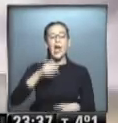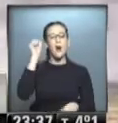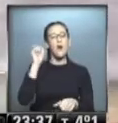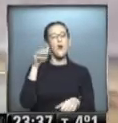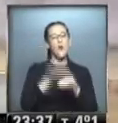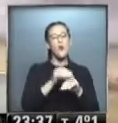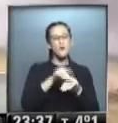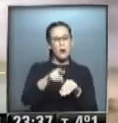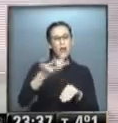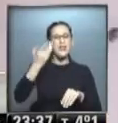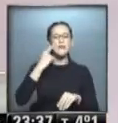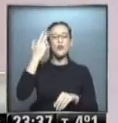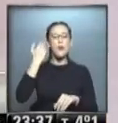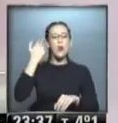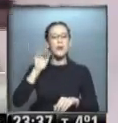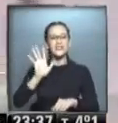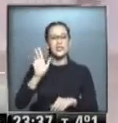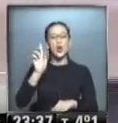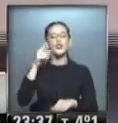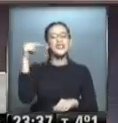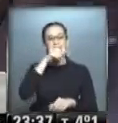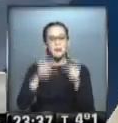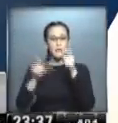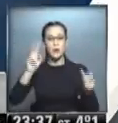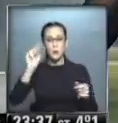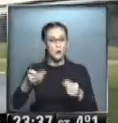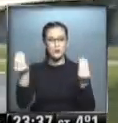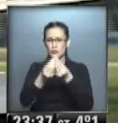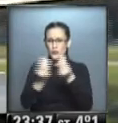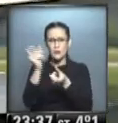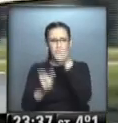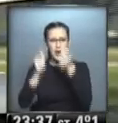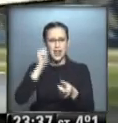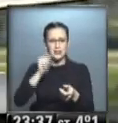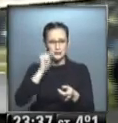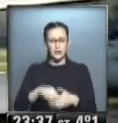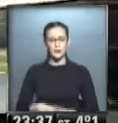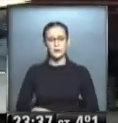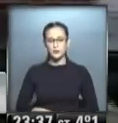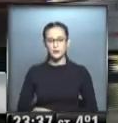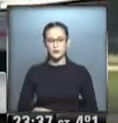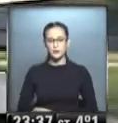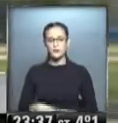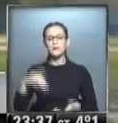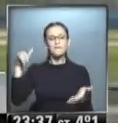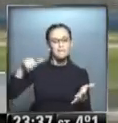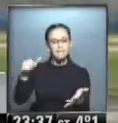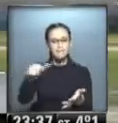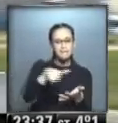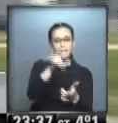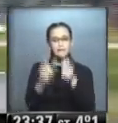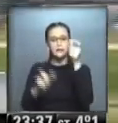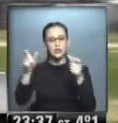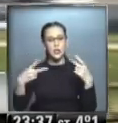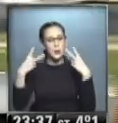1995, que dejaron 7 muertos y cientos de heridos. El tráfico de vuelos aerocomerciales, de